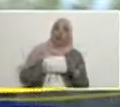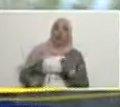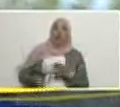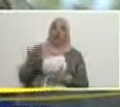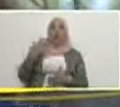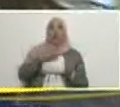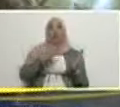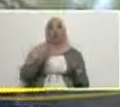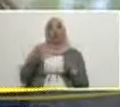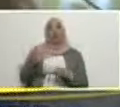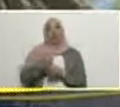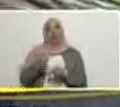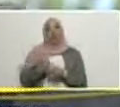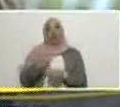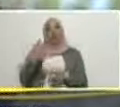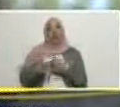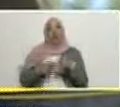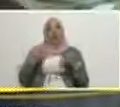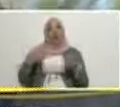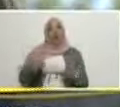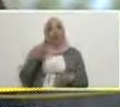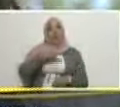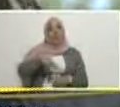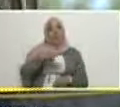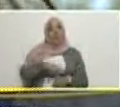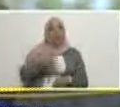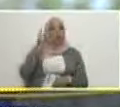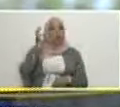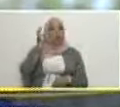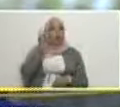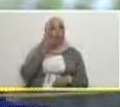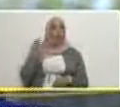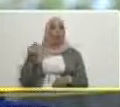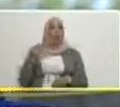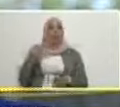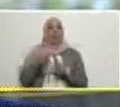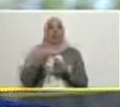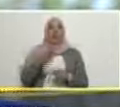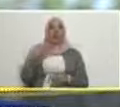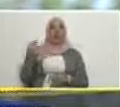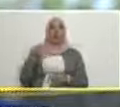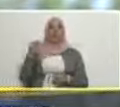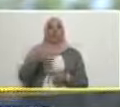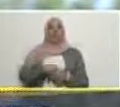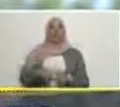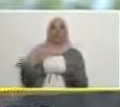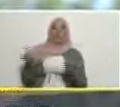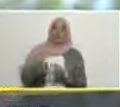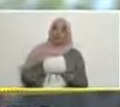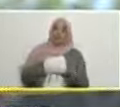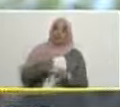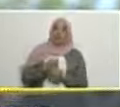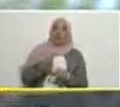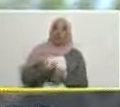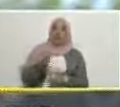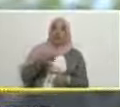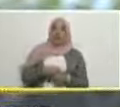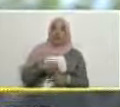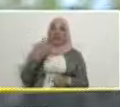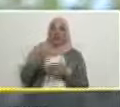la organización y la territorialización de la misión Venezuela Joven, para que todos los jóvenes que quieren formar parte, formen parte